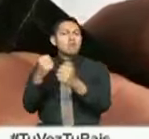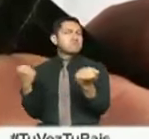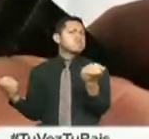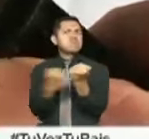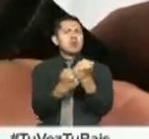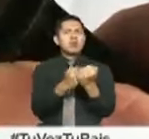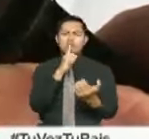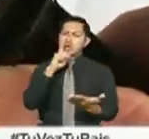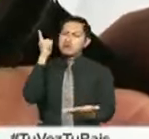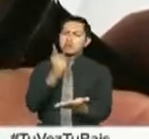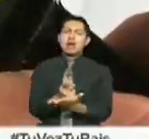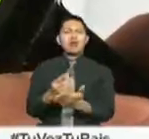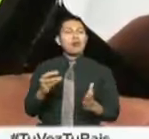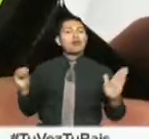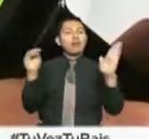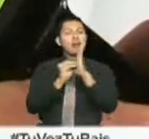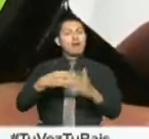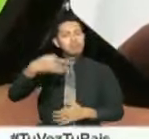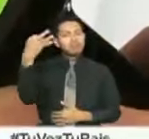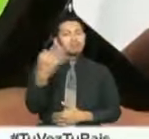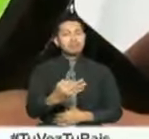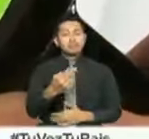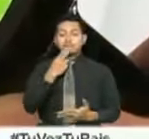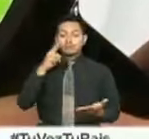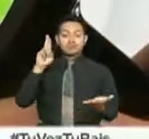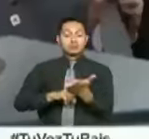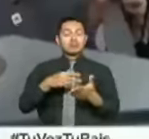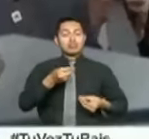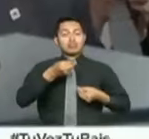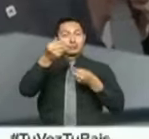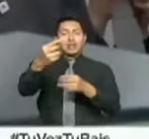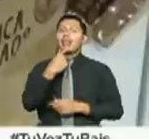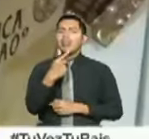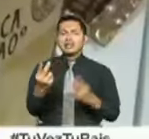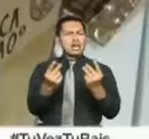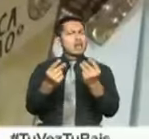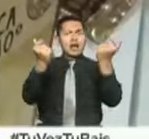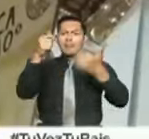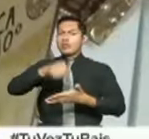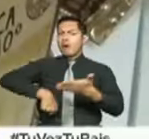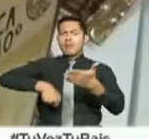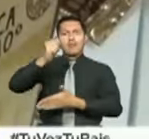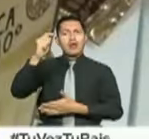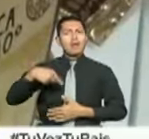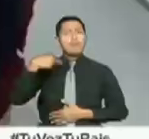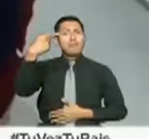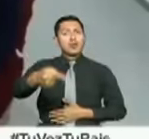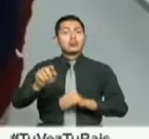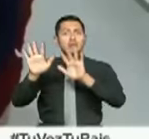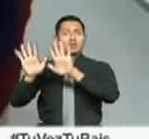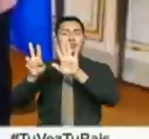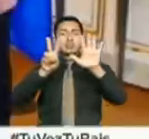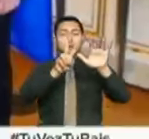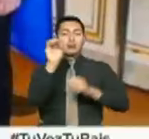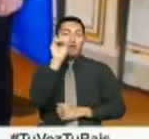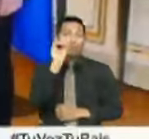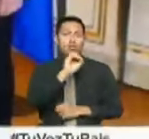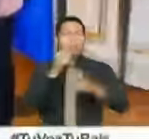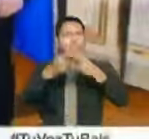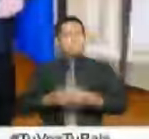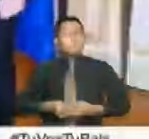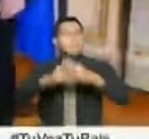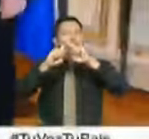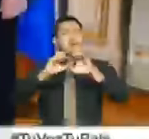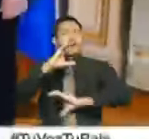pasados, mediante un comunicado, solicitó se adelante la aprobación de este acuerdo con Ecuador para el próximo 17 de octubre. En la